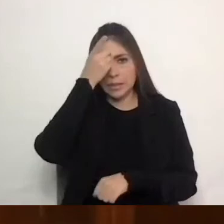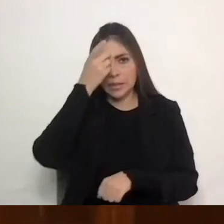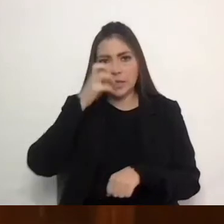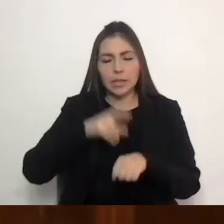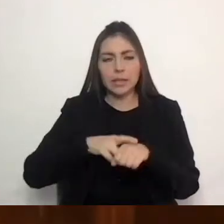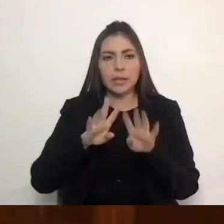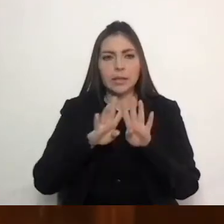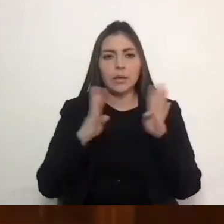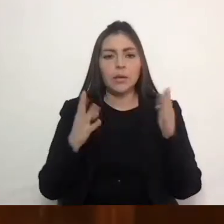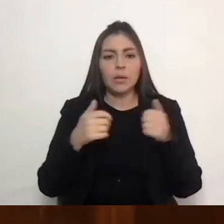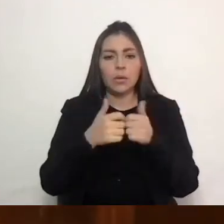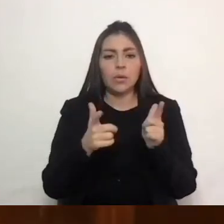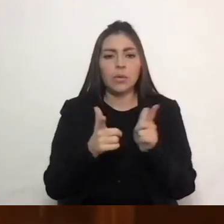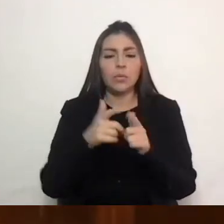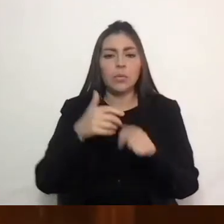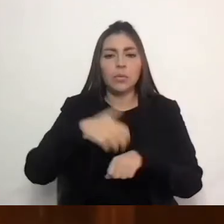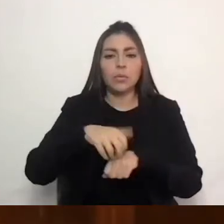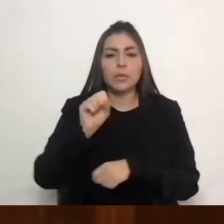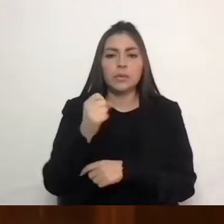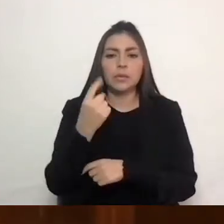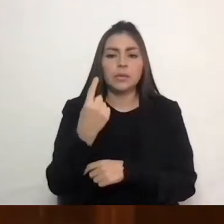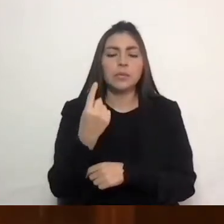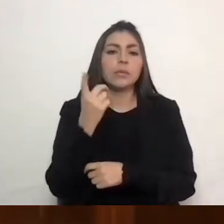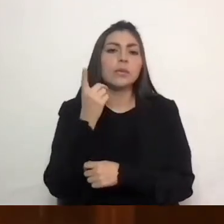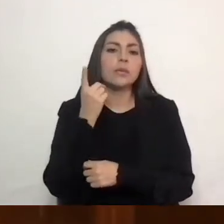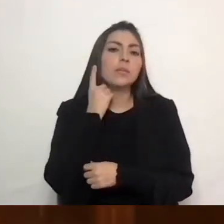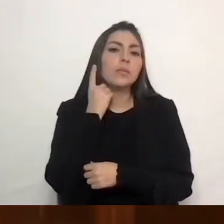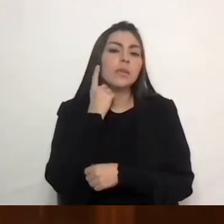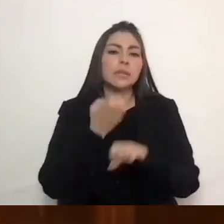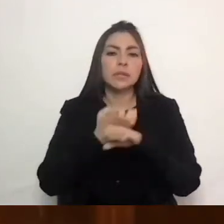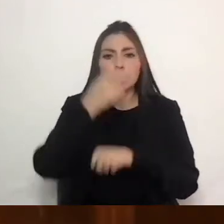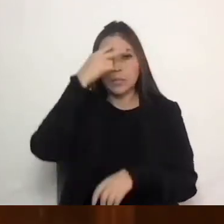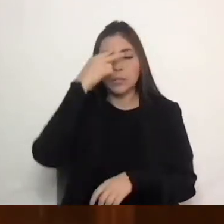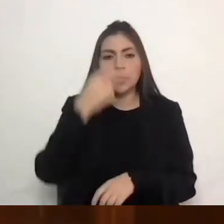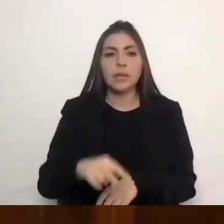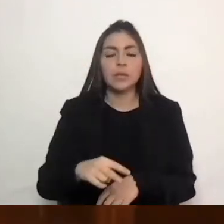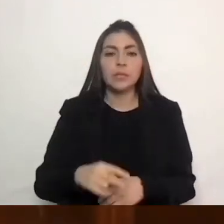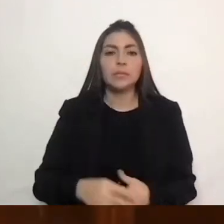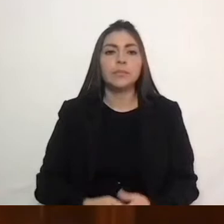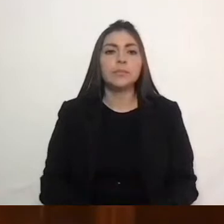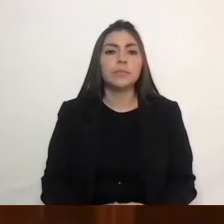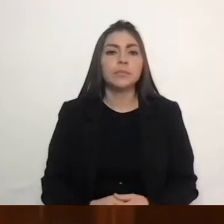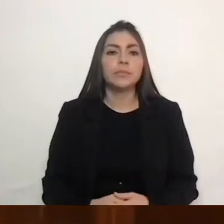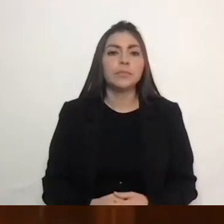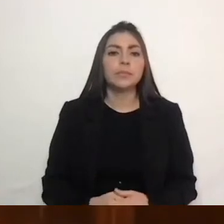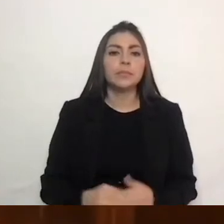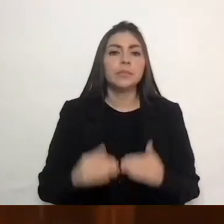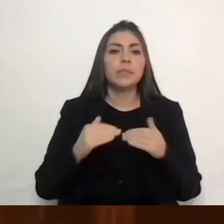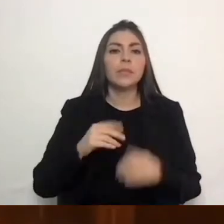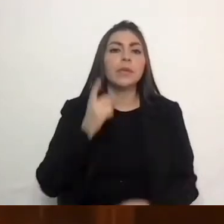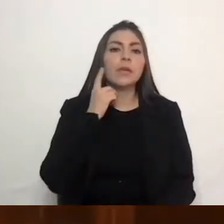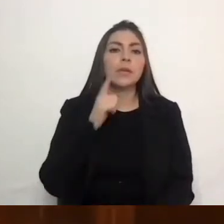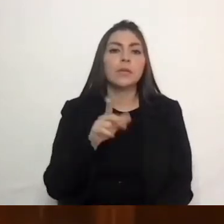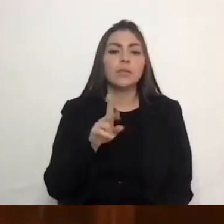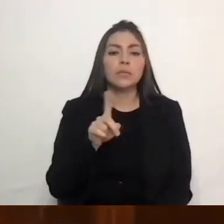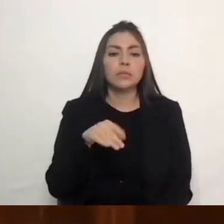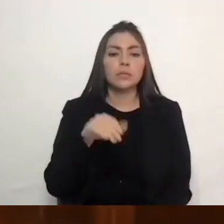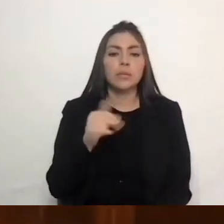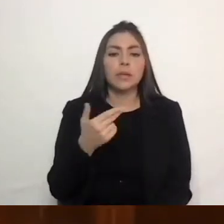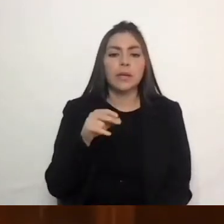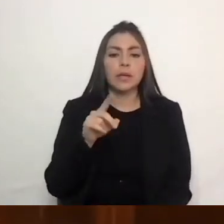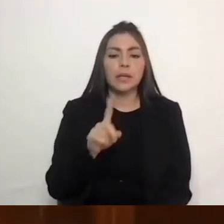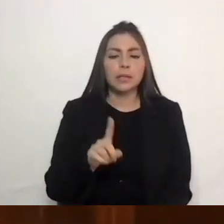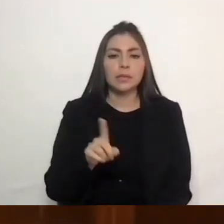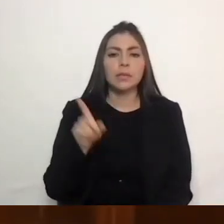la 61ª legislatura del Estado de México. Diputada Luzma Hernández Bermúdez, a nombre